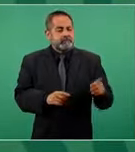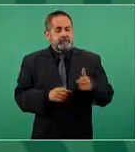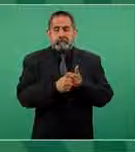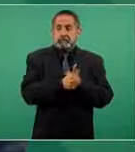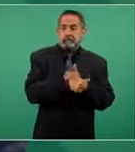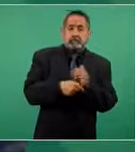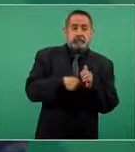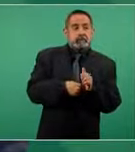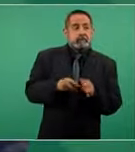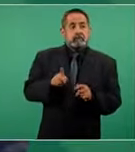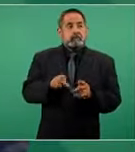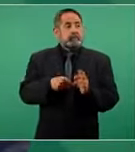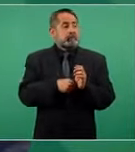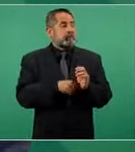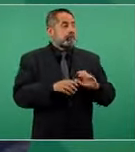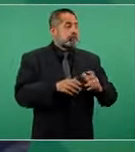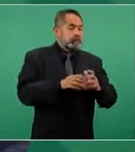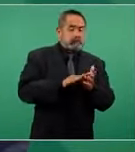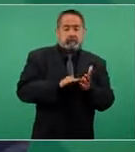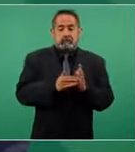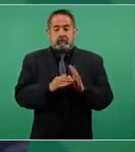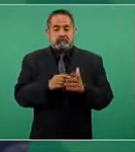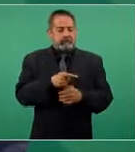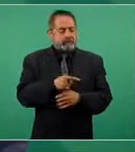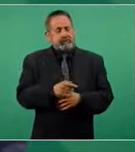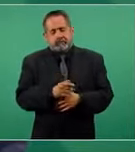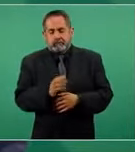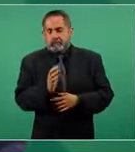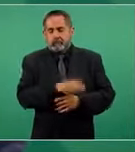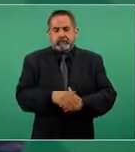encubierta, con sigilo,